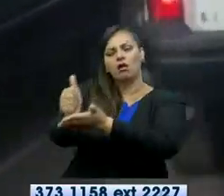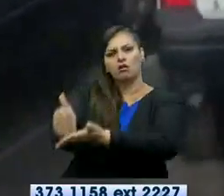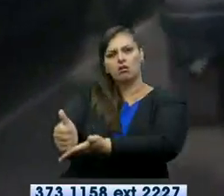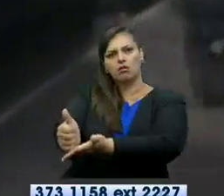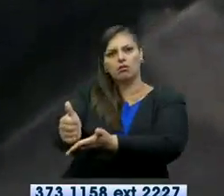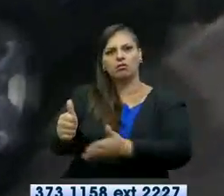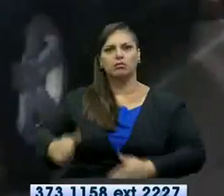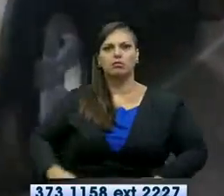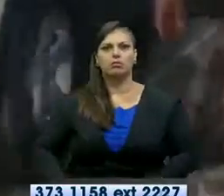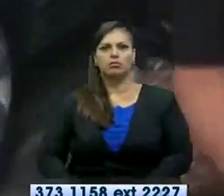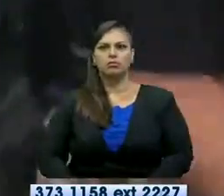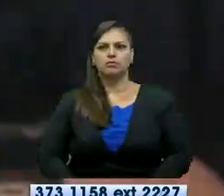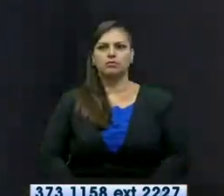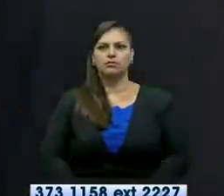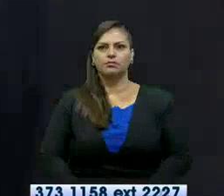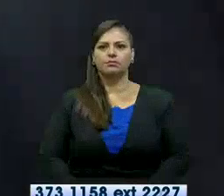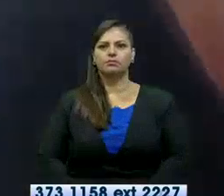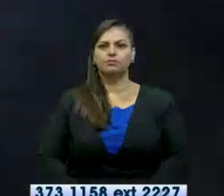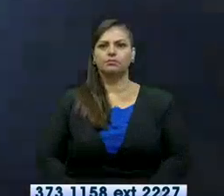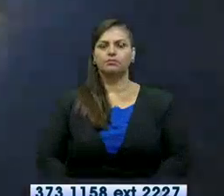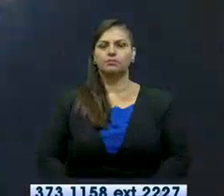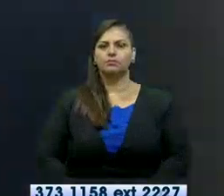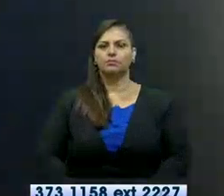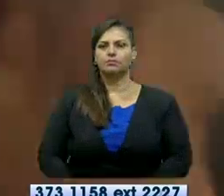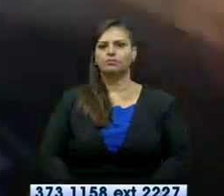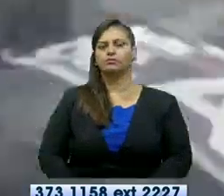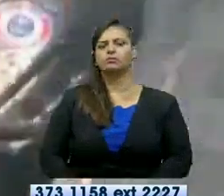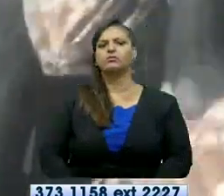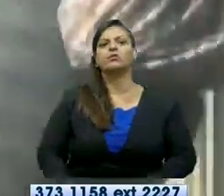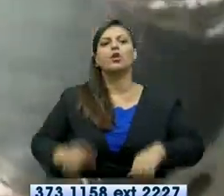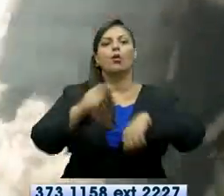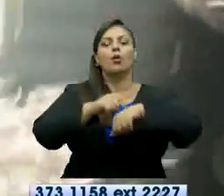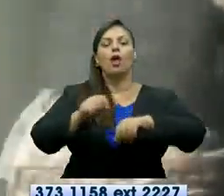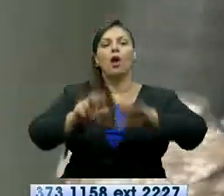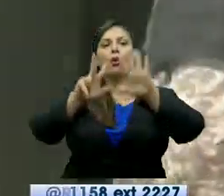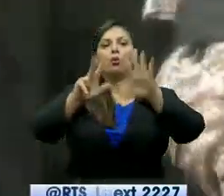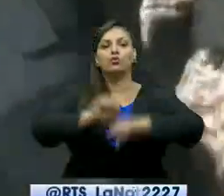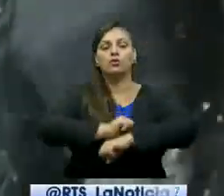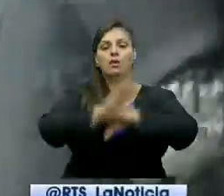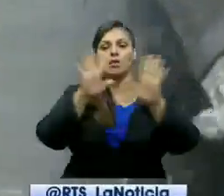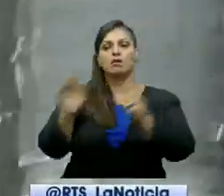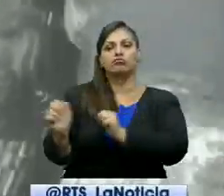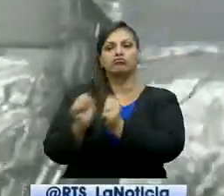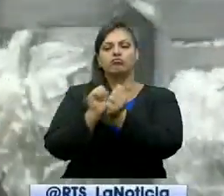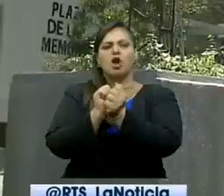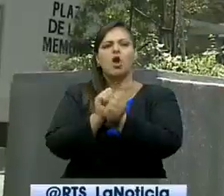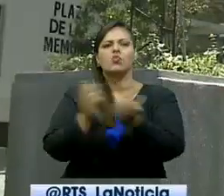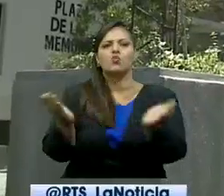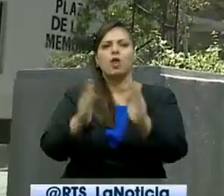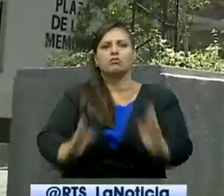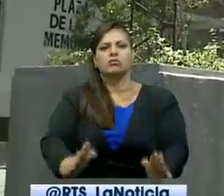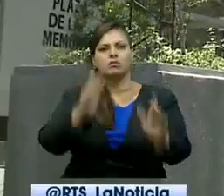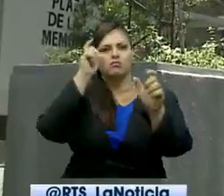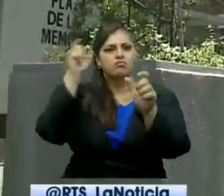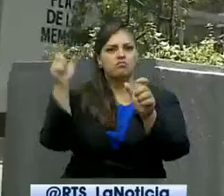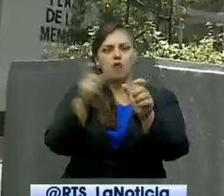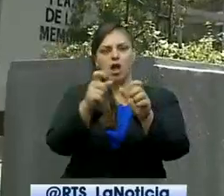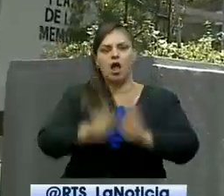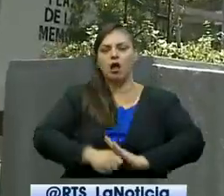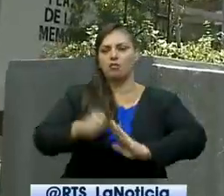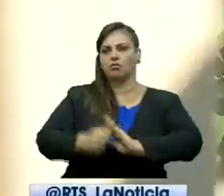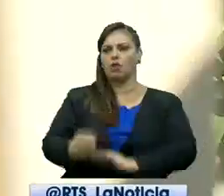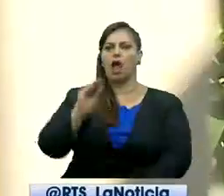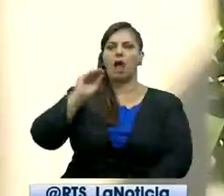Carlos Pareja llegó a la fiscalía antes de las 8 de la mañana. Había sido convocado para que rindiera su versión en uno de los 4 procesos que tiene